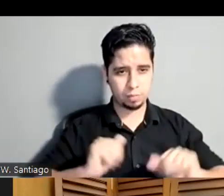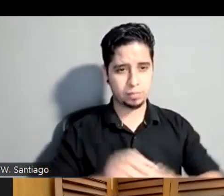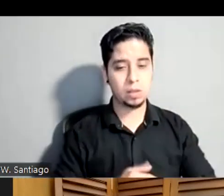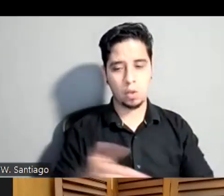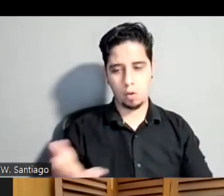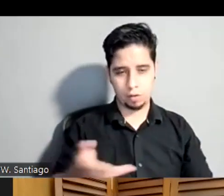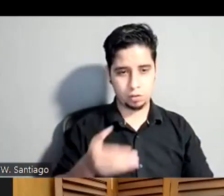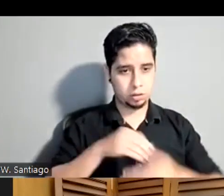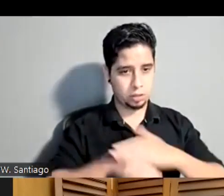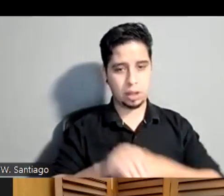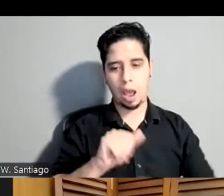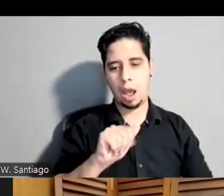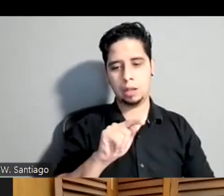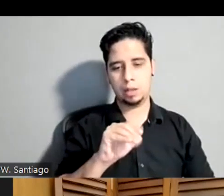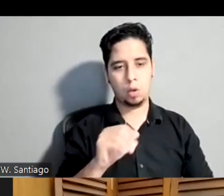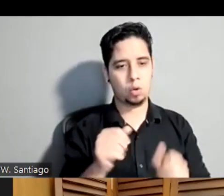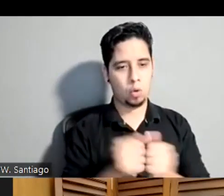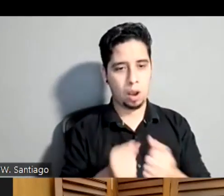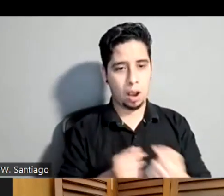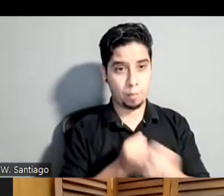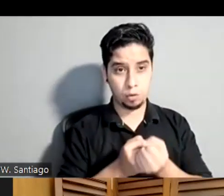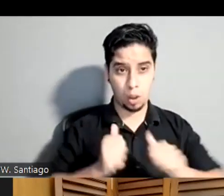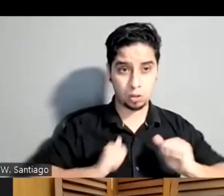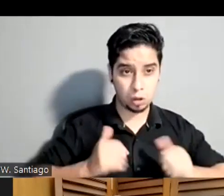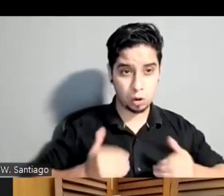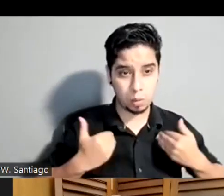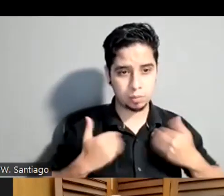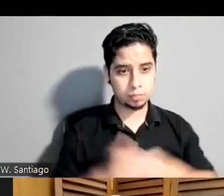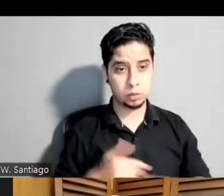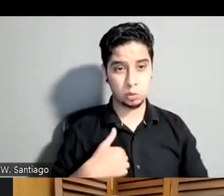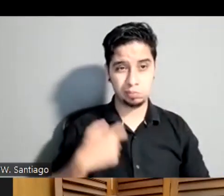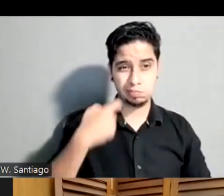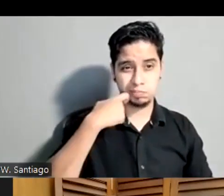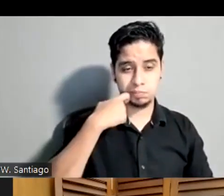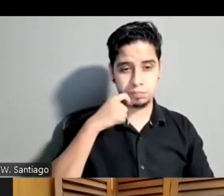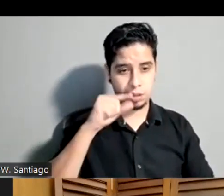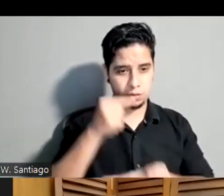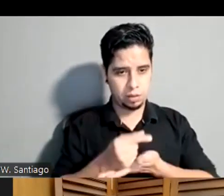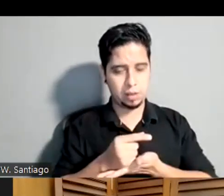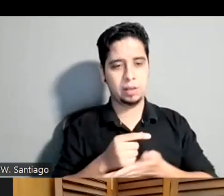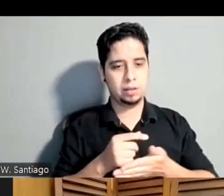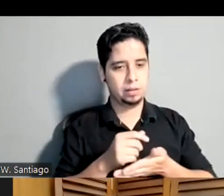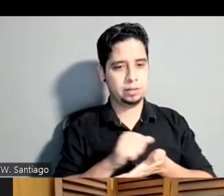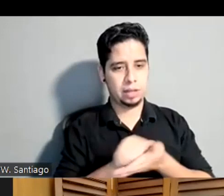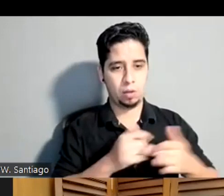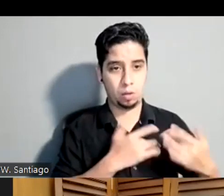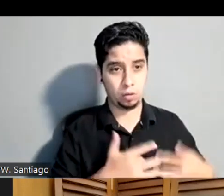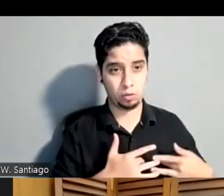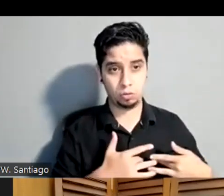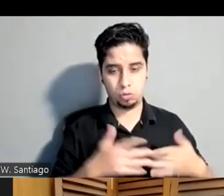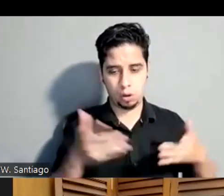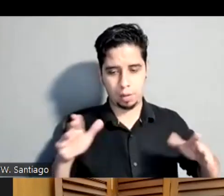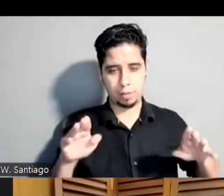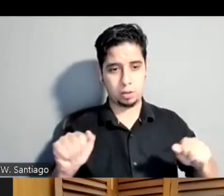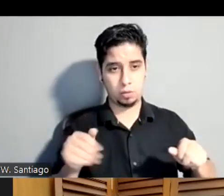de apoyo a actores jóvenes. Exacto. También yo acababa de graduarme de Sagrado Corazón, yo terminé antes mi bachillerato,